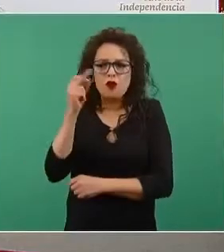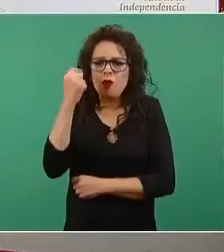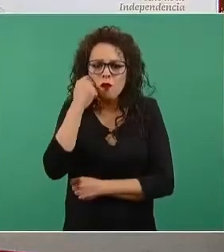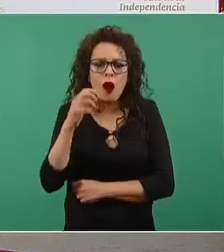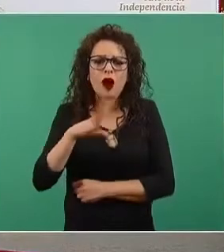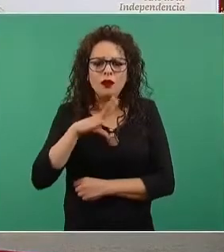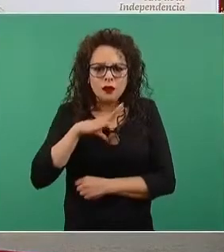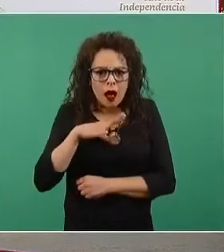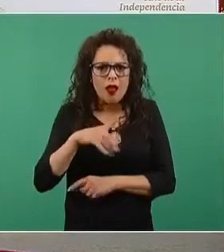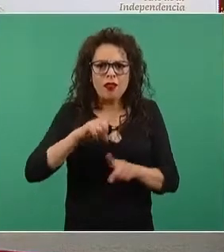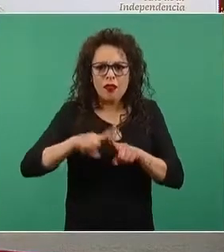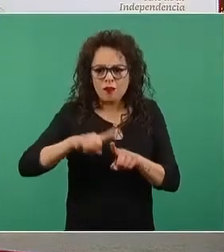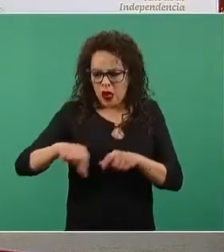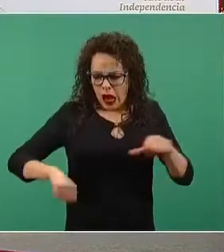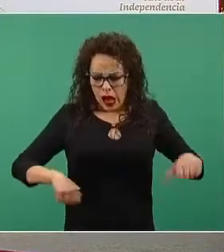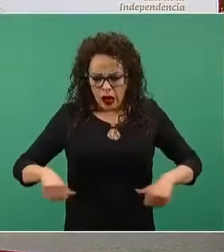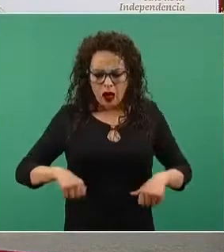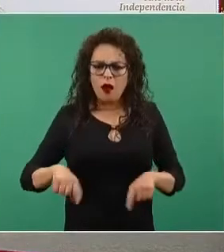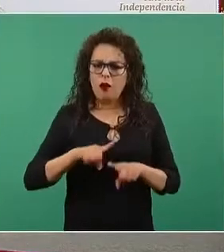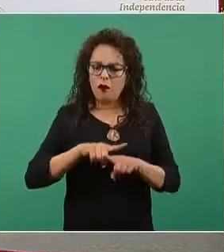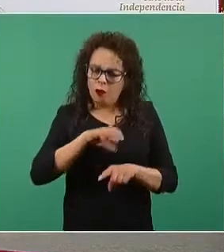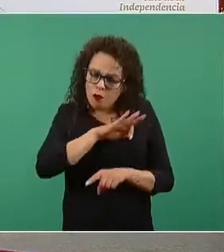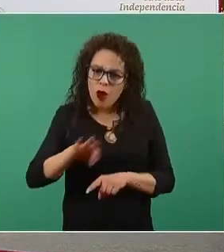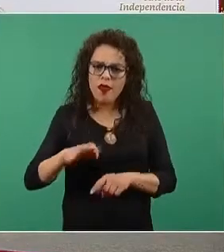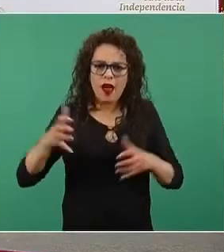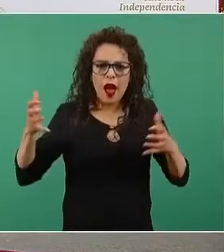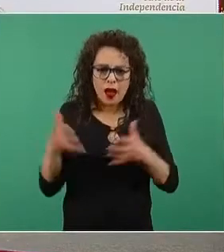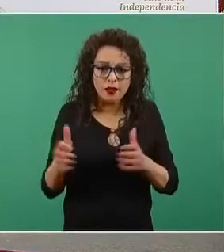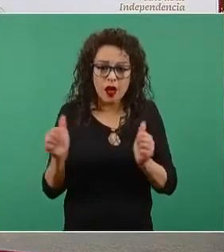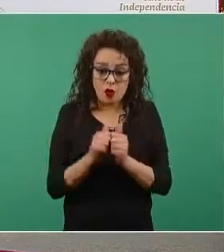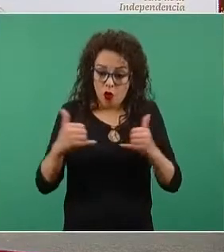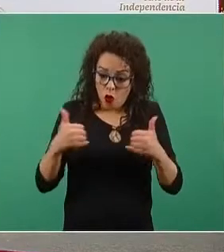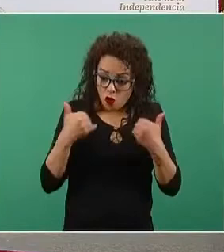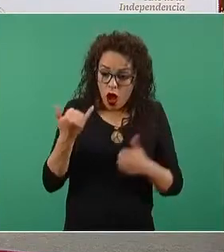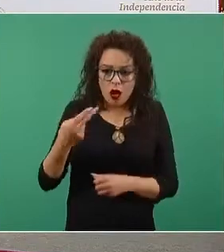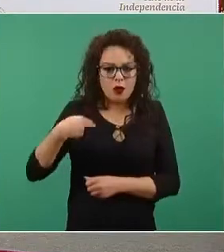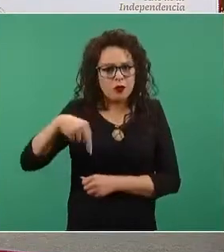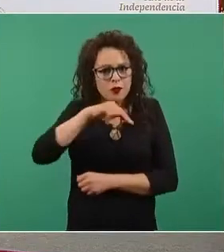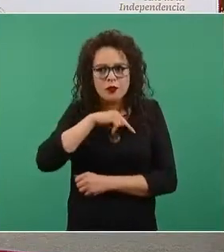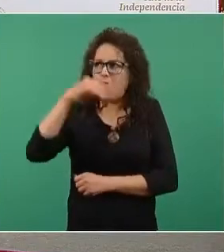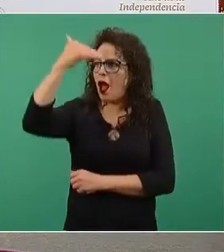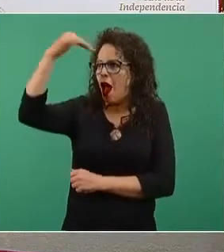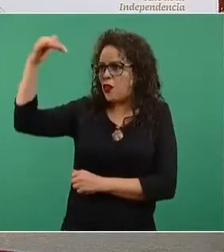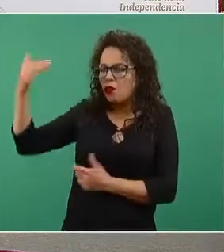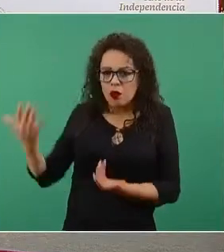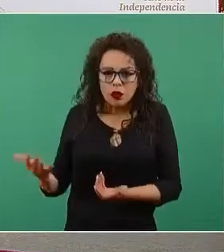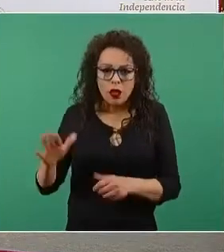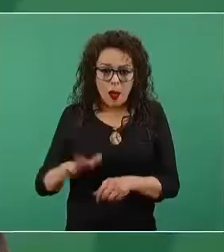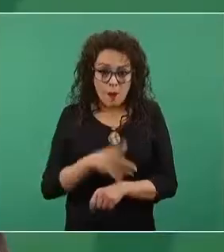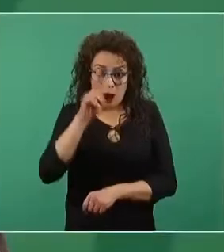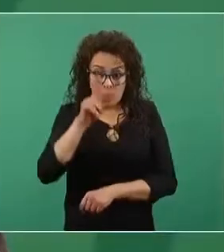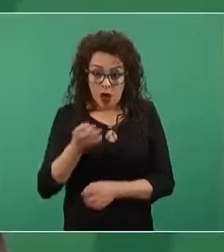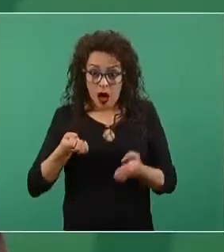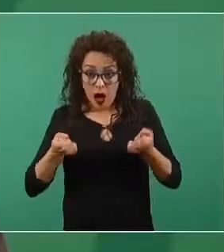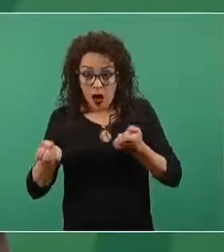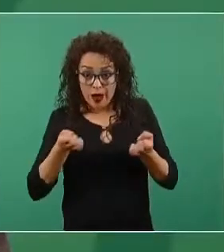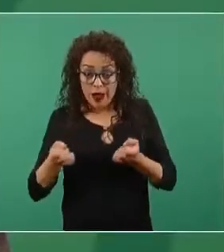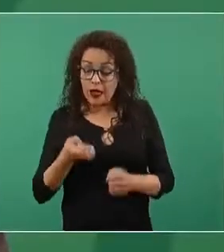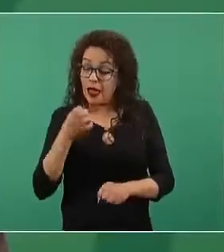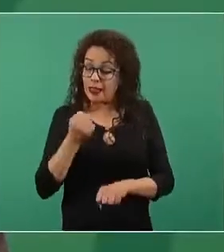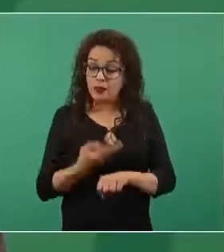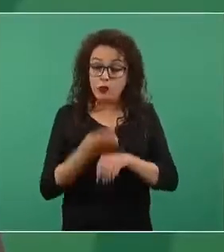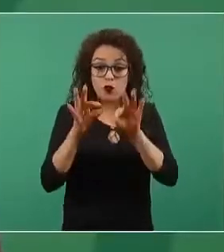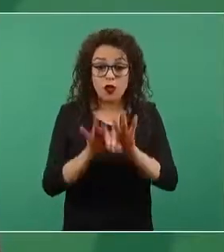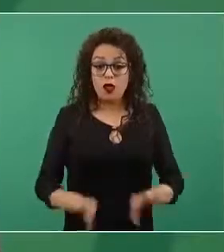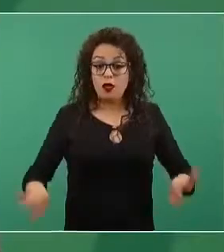con la población joven y como nosotros como población adulta. Pues no hay que olvidar que la actividad física es totalmente indispensable